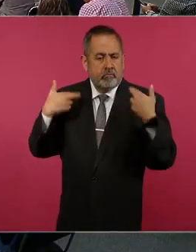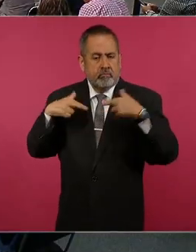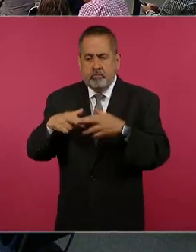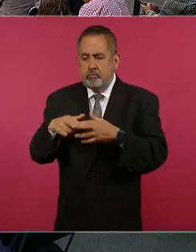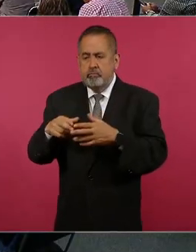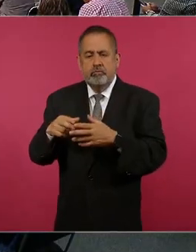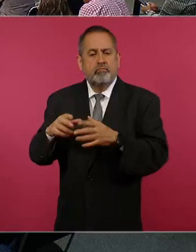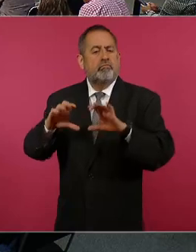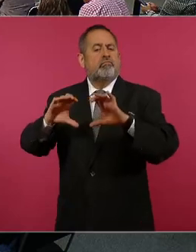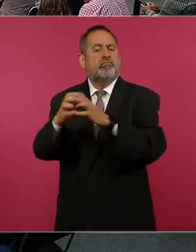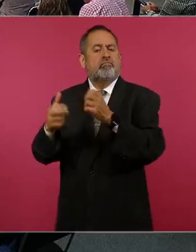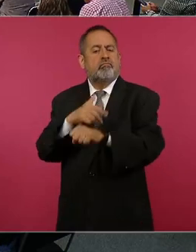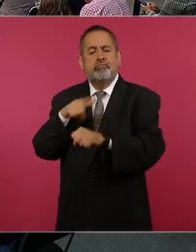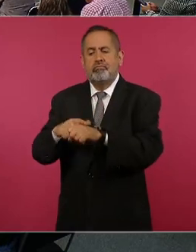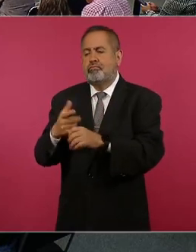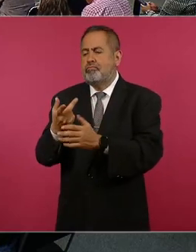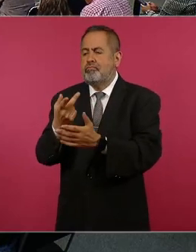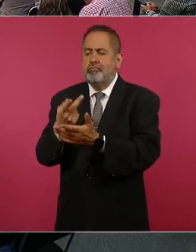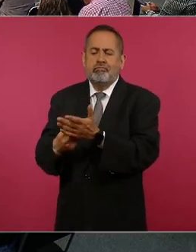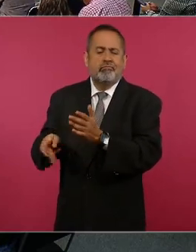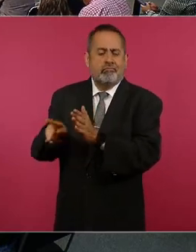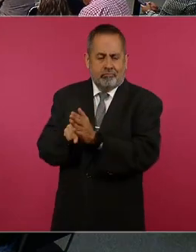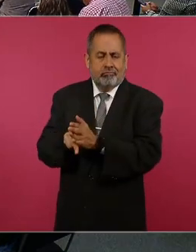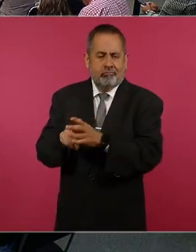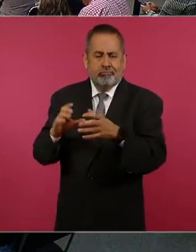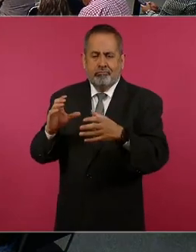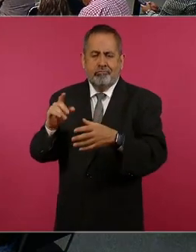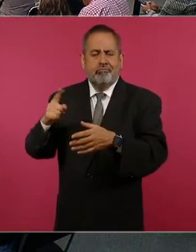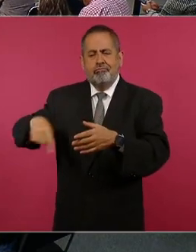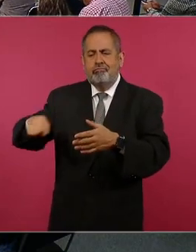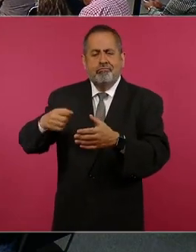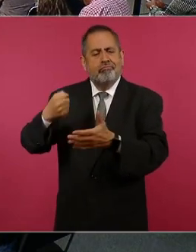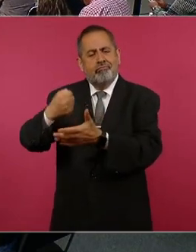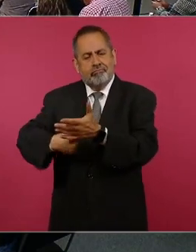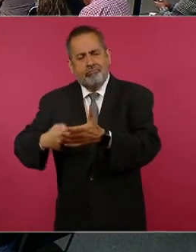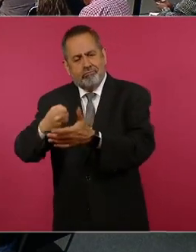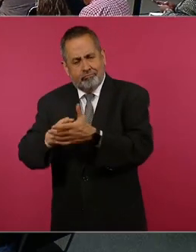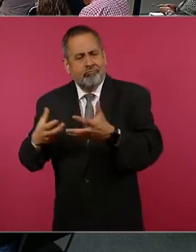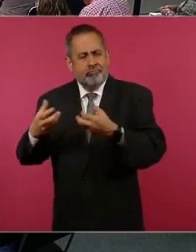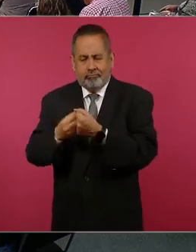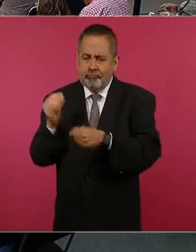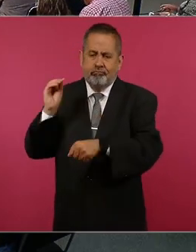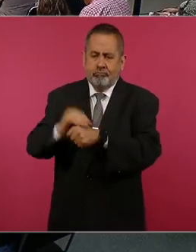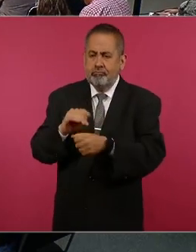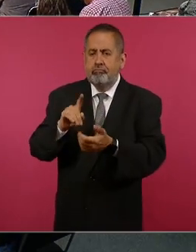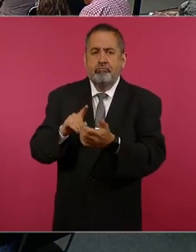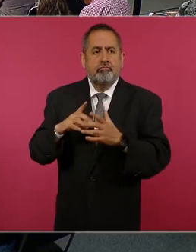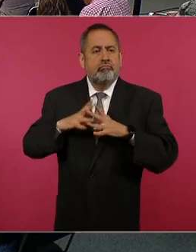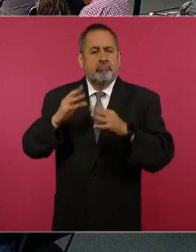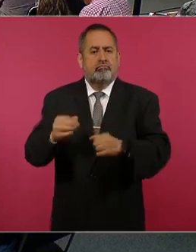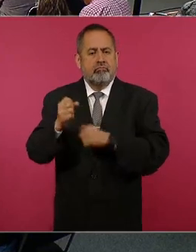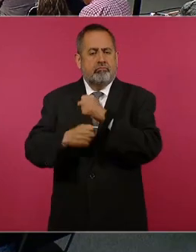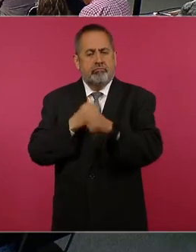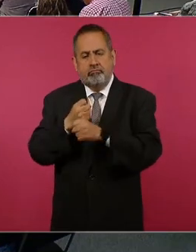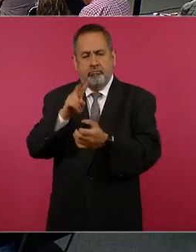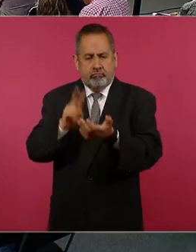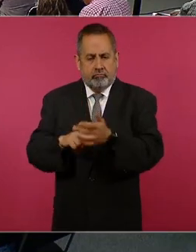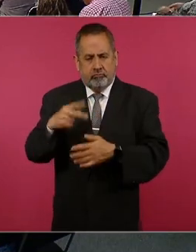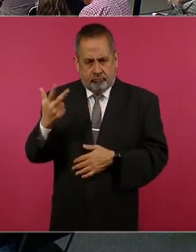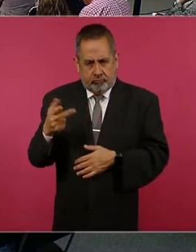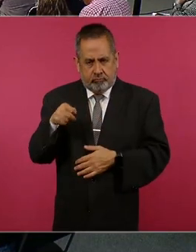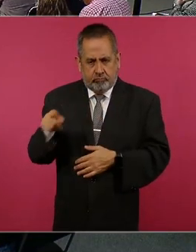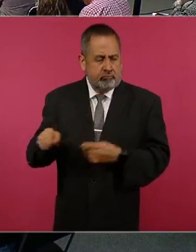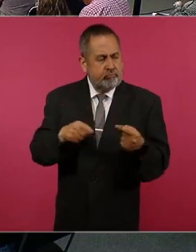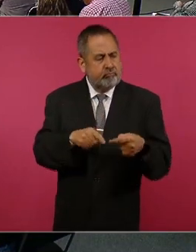de Bases del CEN en lucha. Es una organización magisterial que se constituye en 2008 y que en su momento